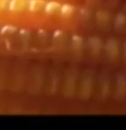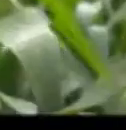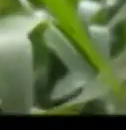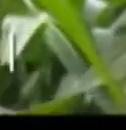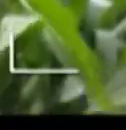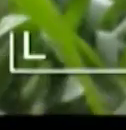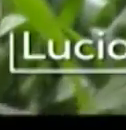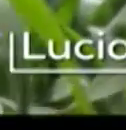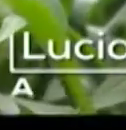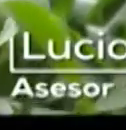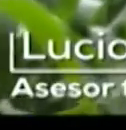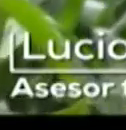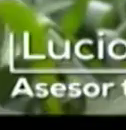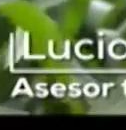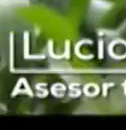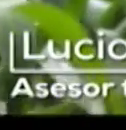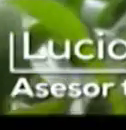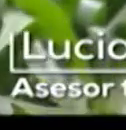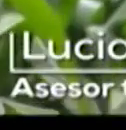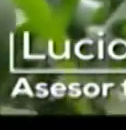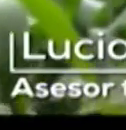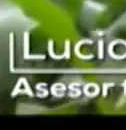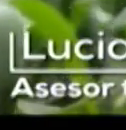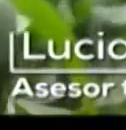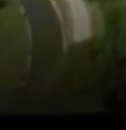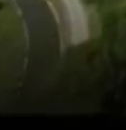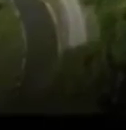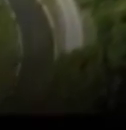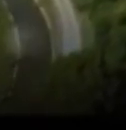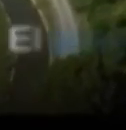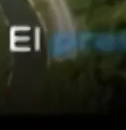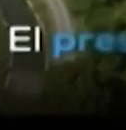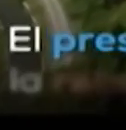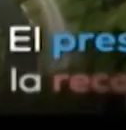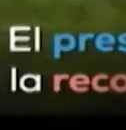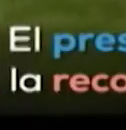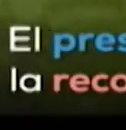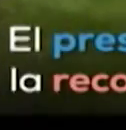Cuando el presidente llega, algo bueno se le pega a la zona.